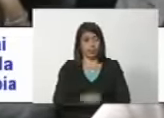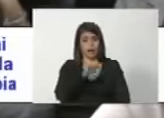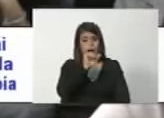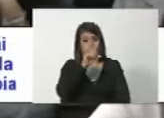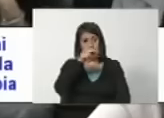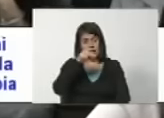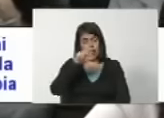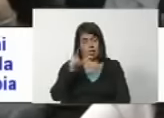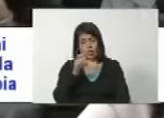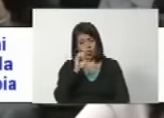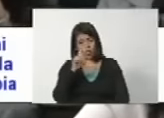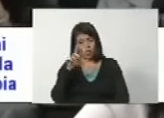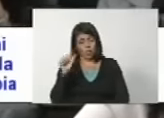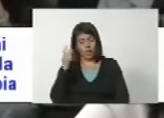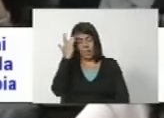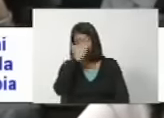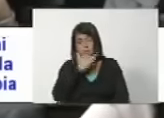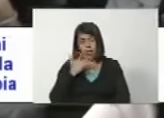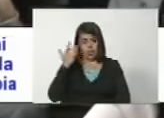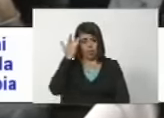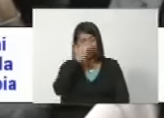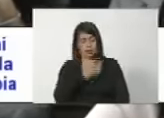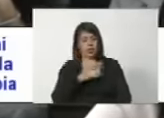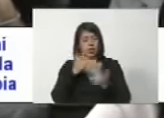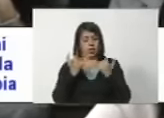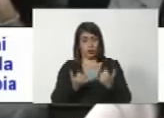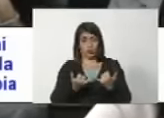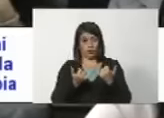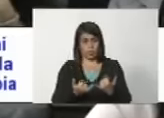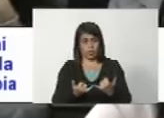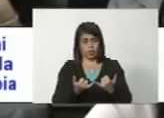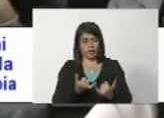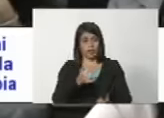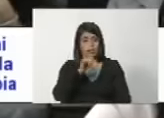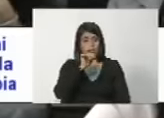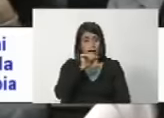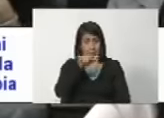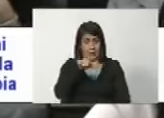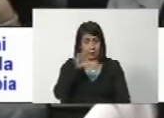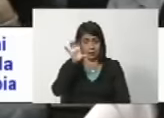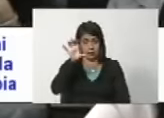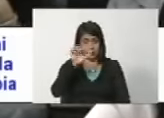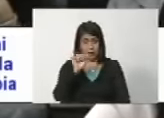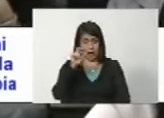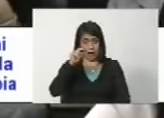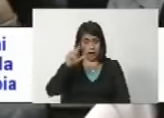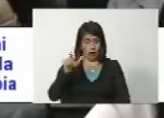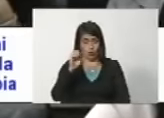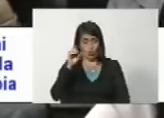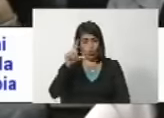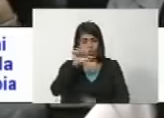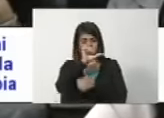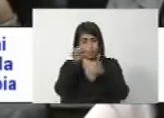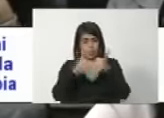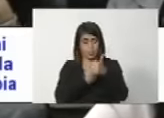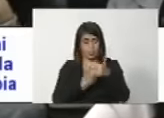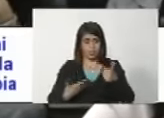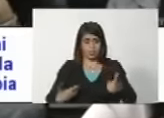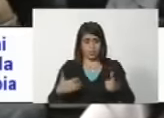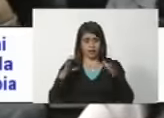Angola para la Unión Africana. En los actuales momentos, Angola tiene la vicepresidencia de la Unión